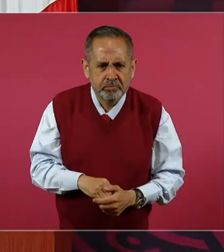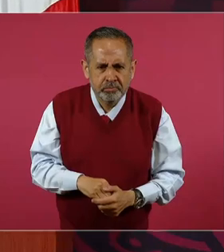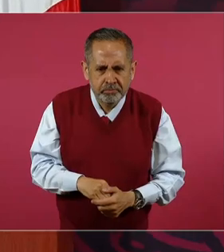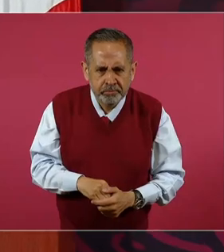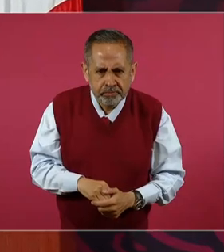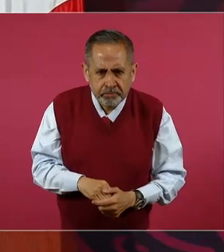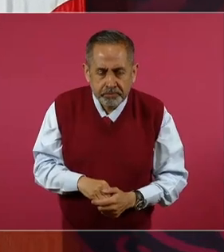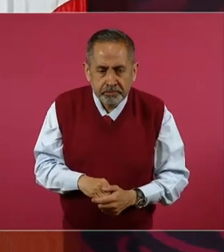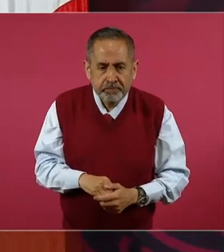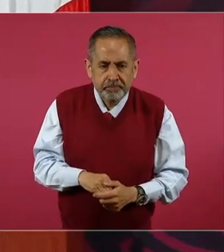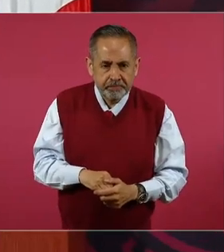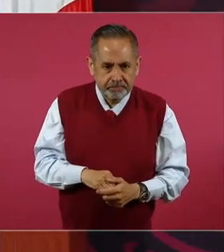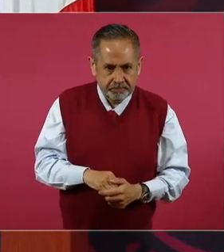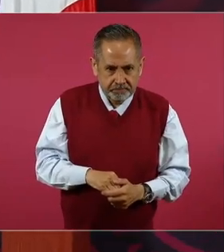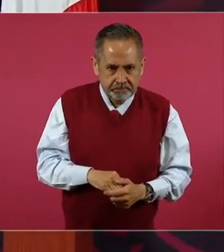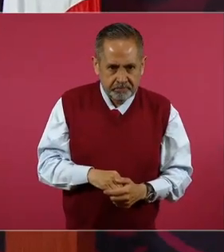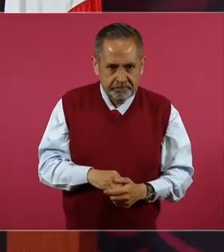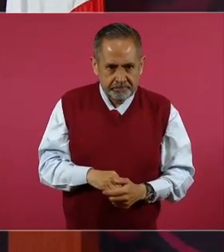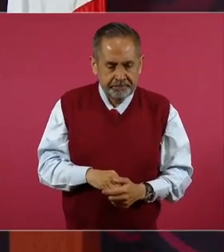nosotros